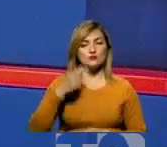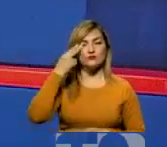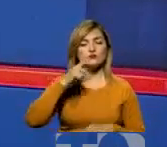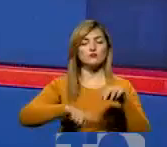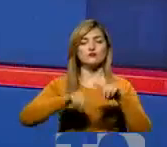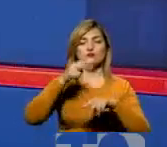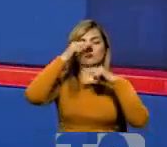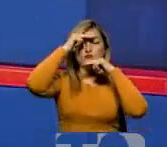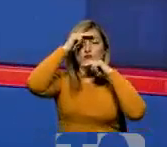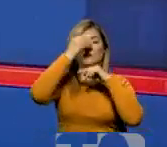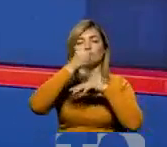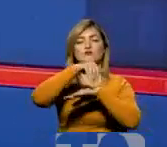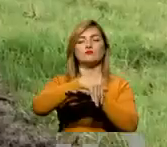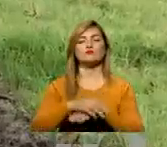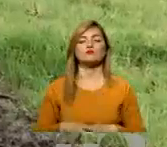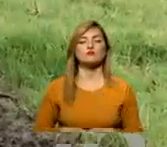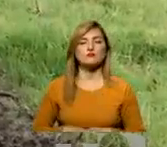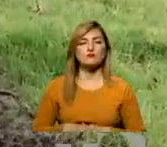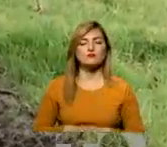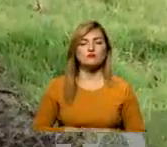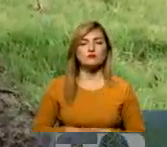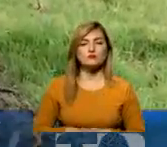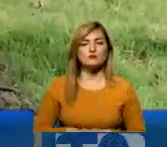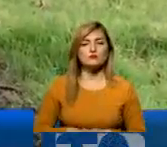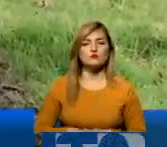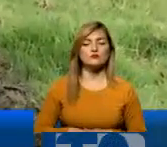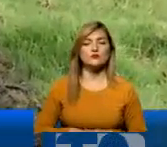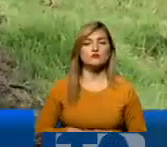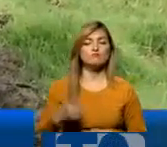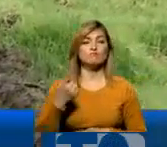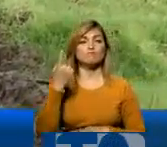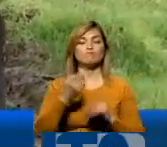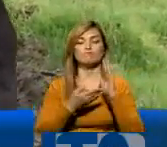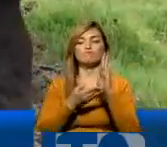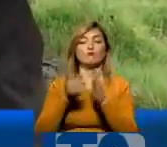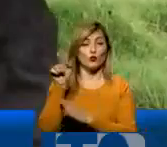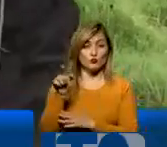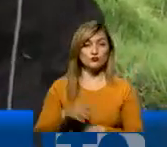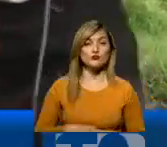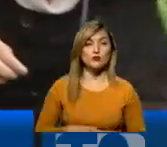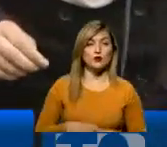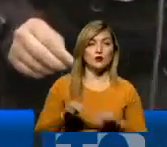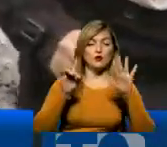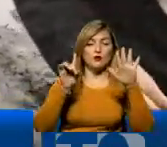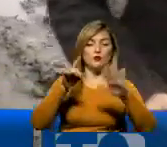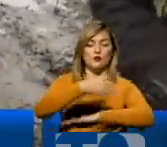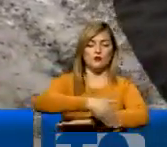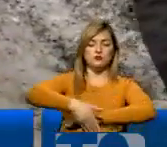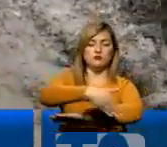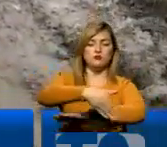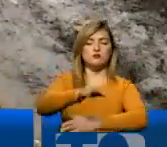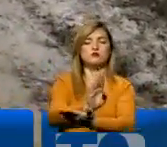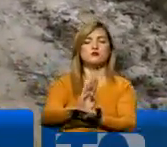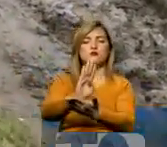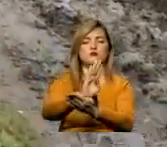Helen, amigos televidentes, muy buenas tardes. Y esta solo es una pequeña muestra de cómo lucen seis calles aquí en el